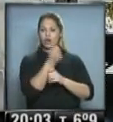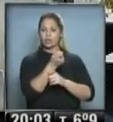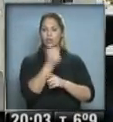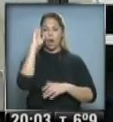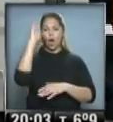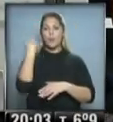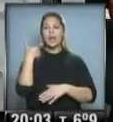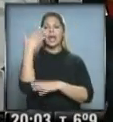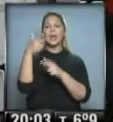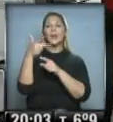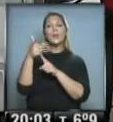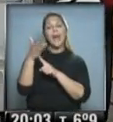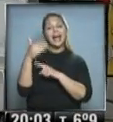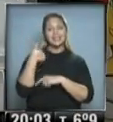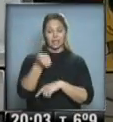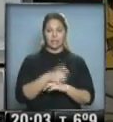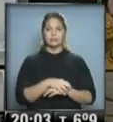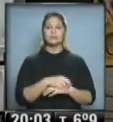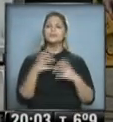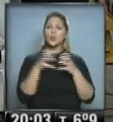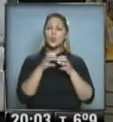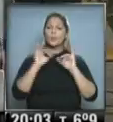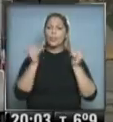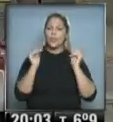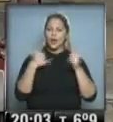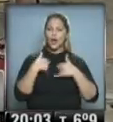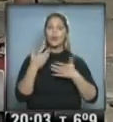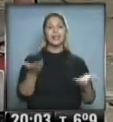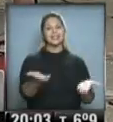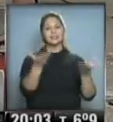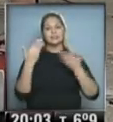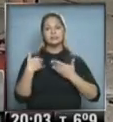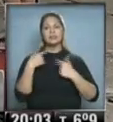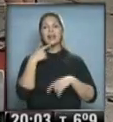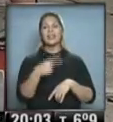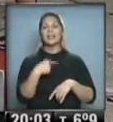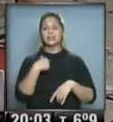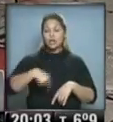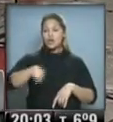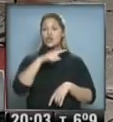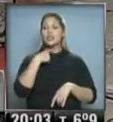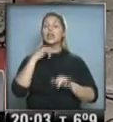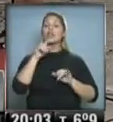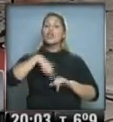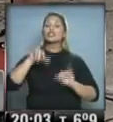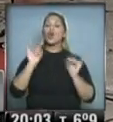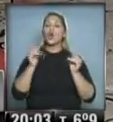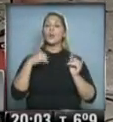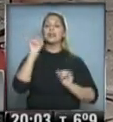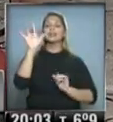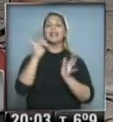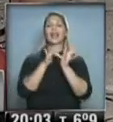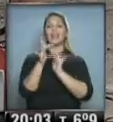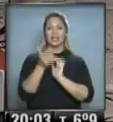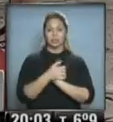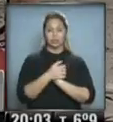Ya en el aeropuerto, un nutrido grupo de adolescentes recibió al Papa con el grito de «Somos los jóvenes de Cristo». Luego Francisco